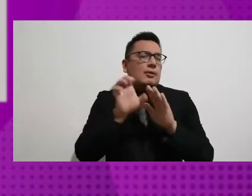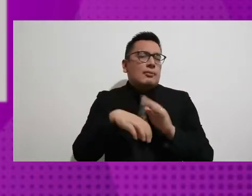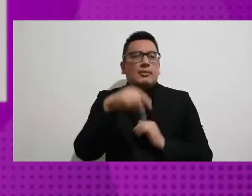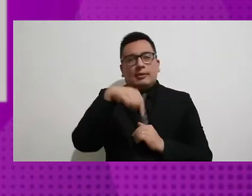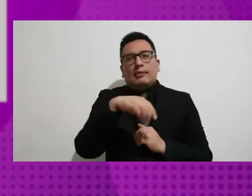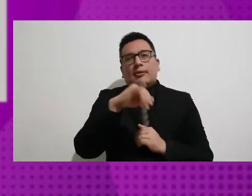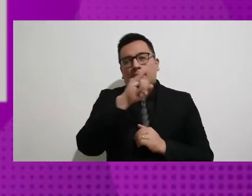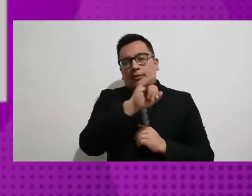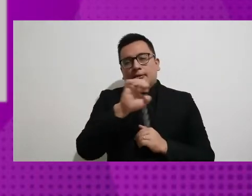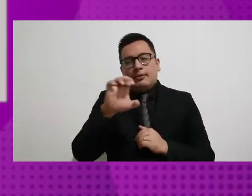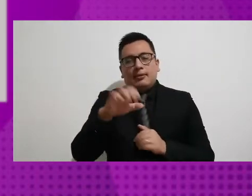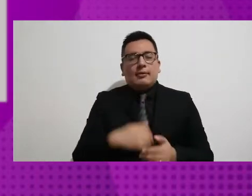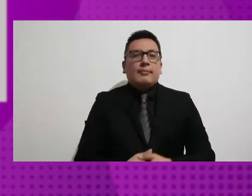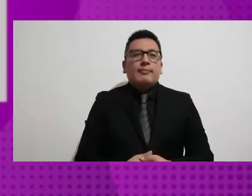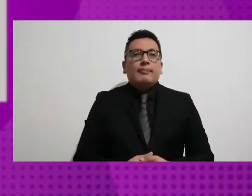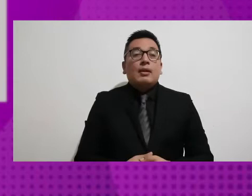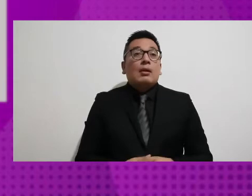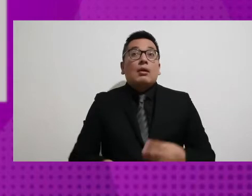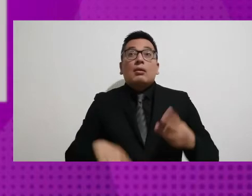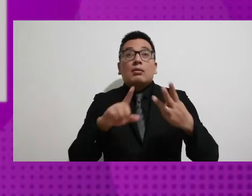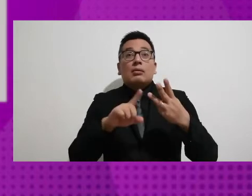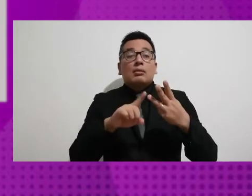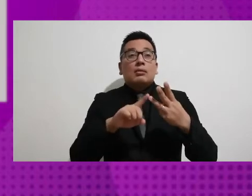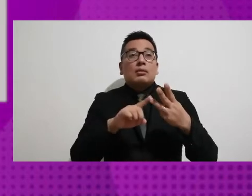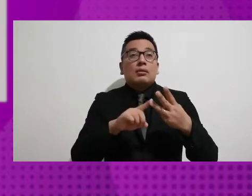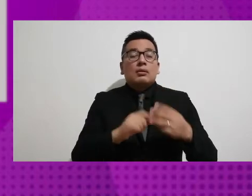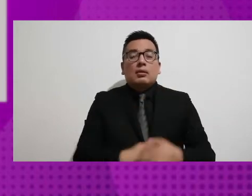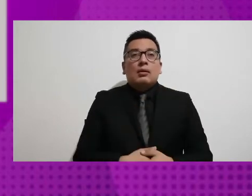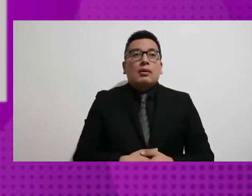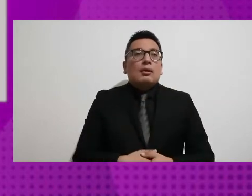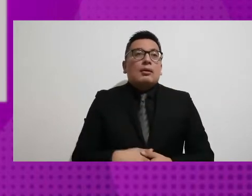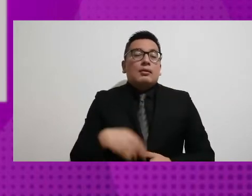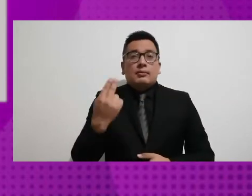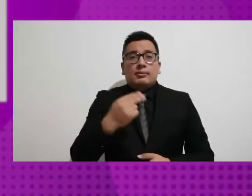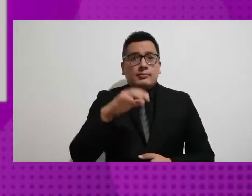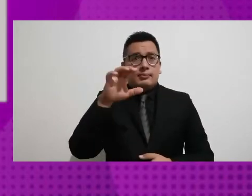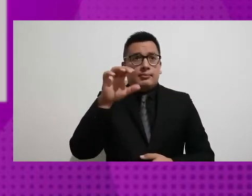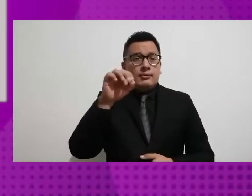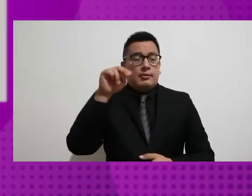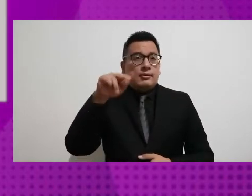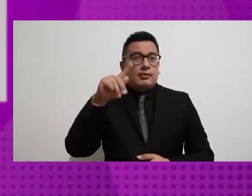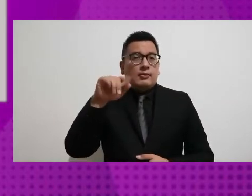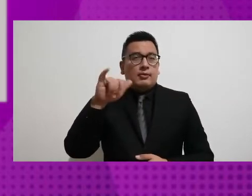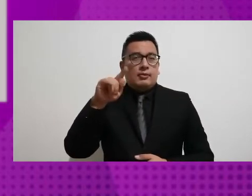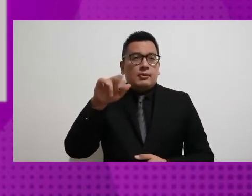principio de supremacía constitucional, lo que decíamos en un principio, pues sí, cada entidad se puede dar sus propias leyes,